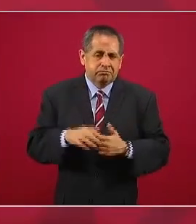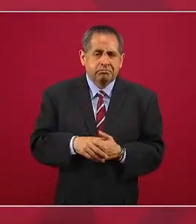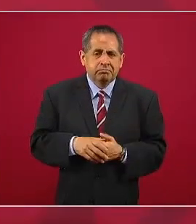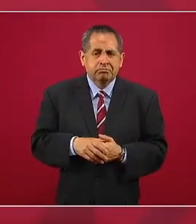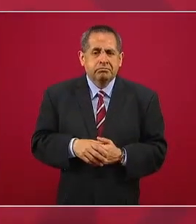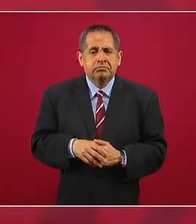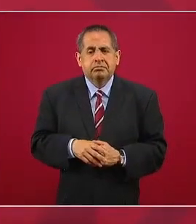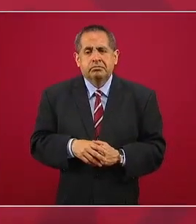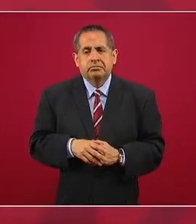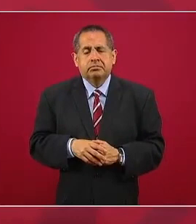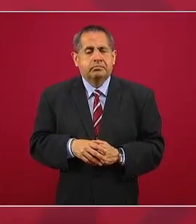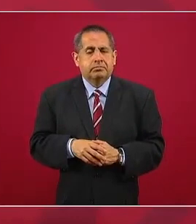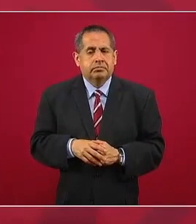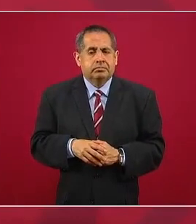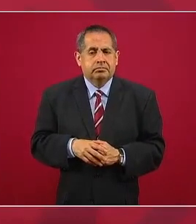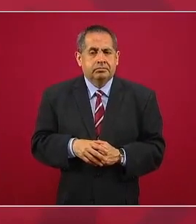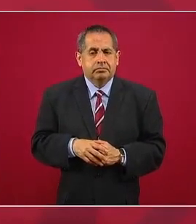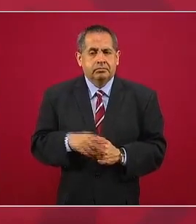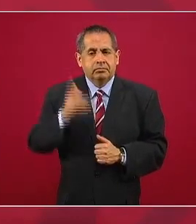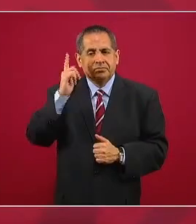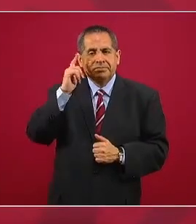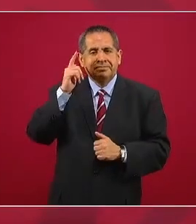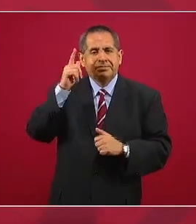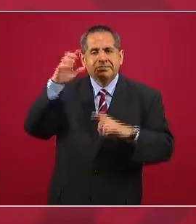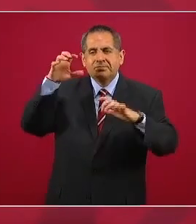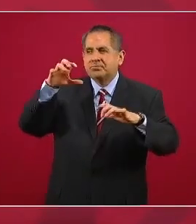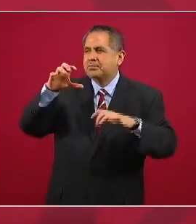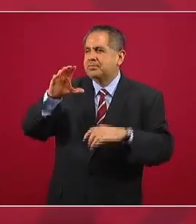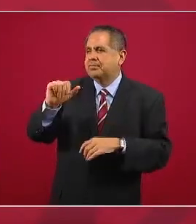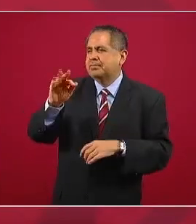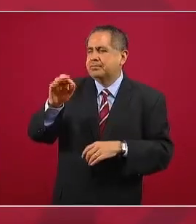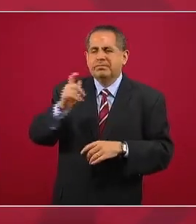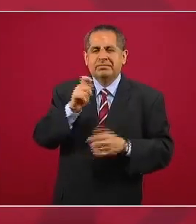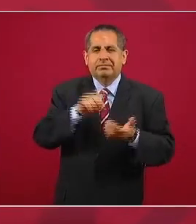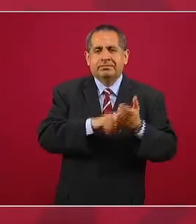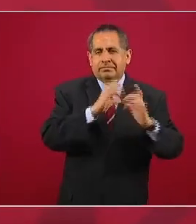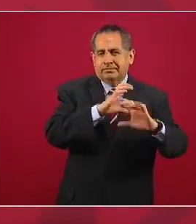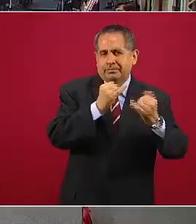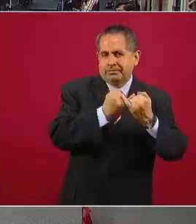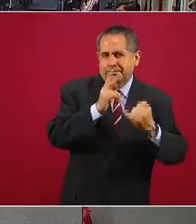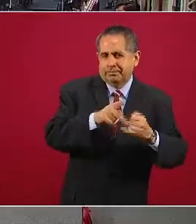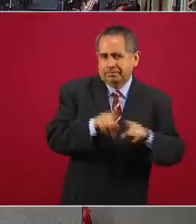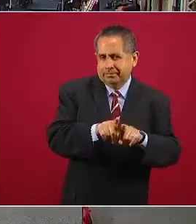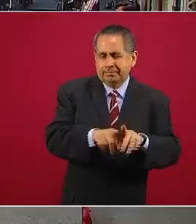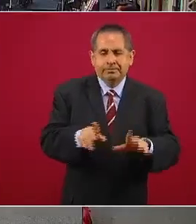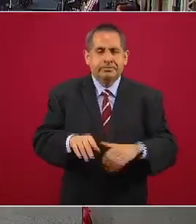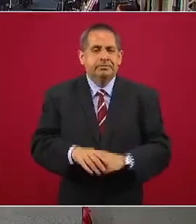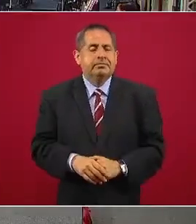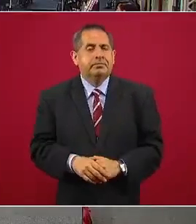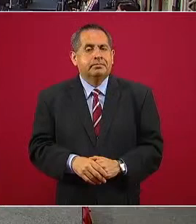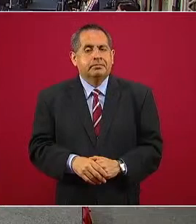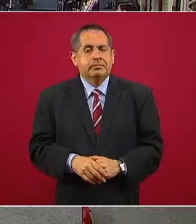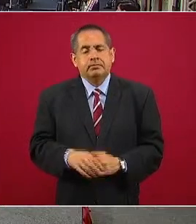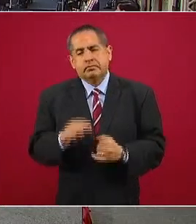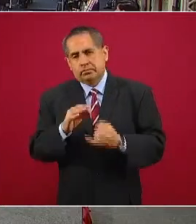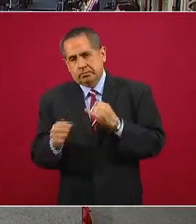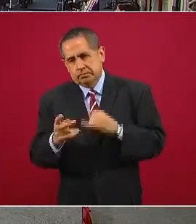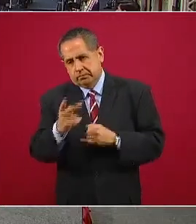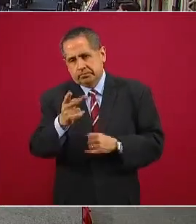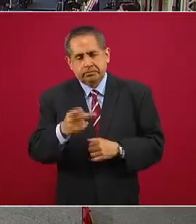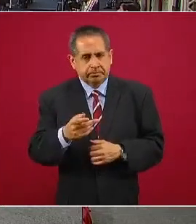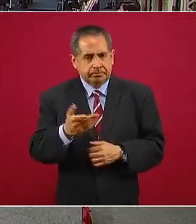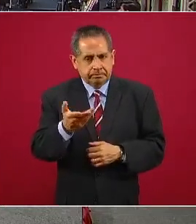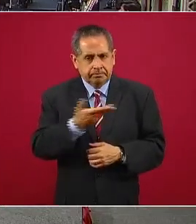que llueva café. Y finalmente, presidente, aprovechando que tengo el micrófono también,